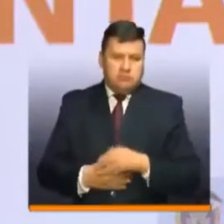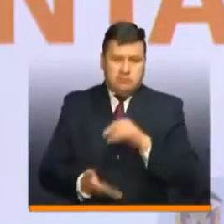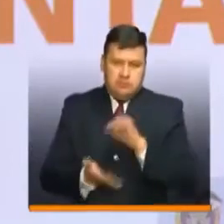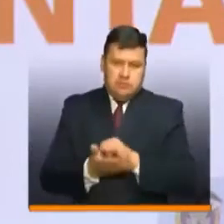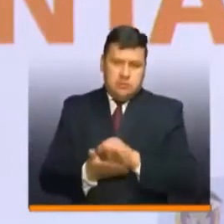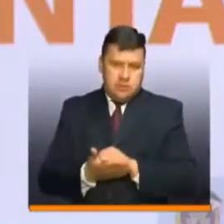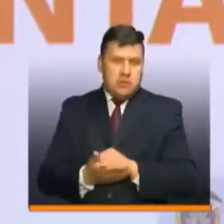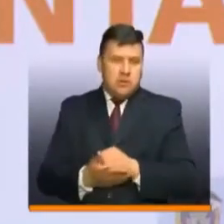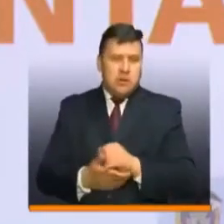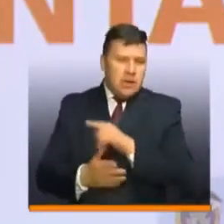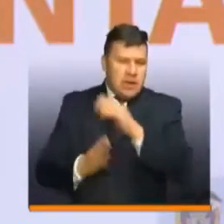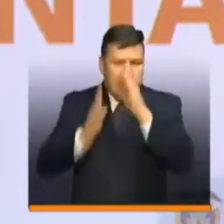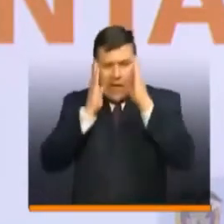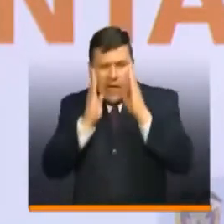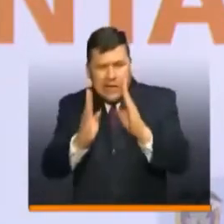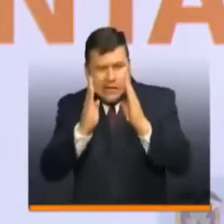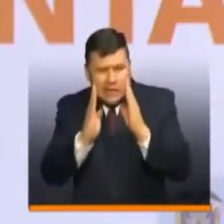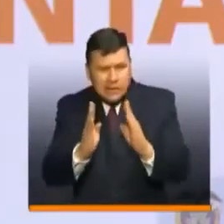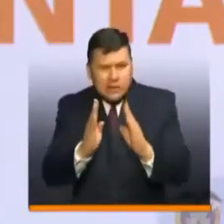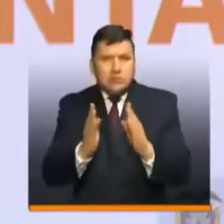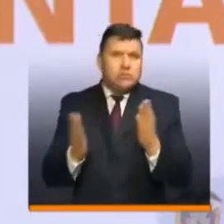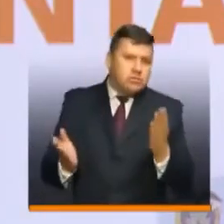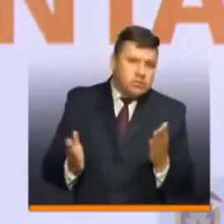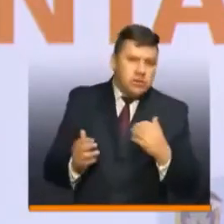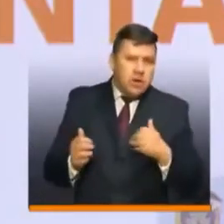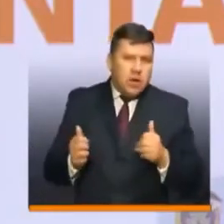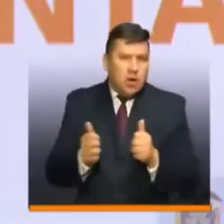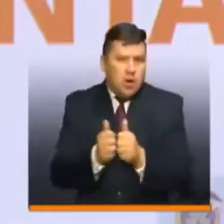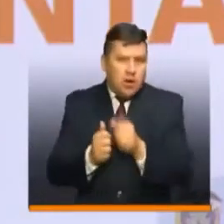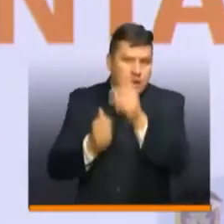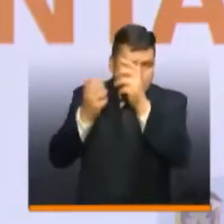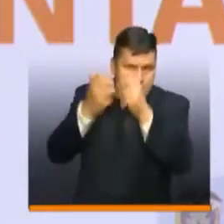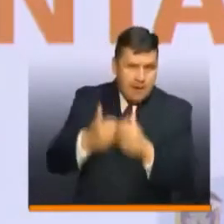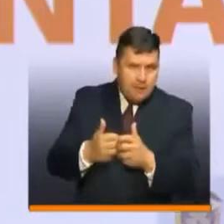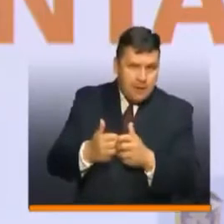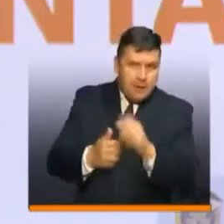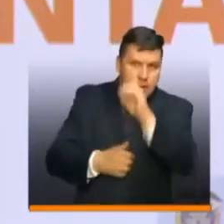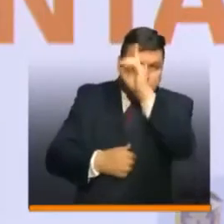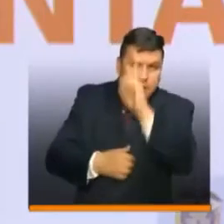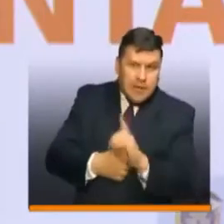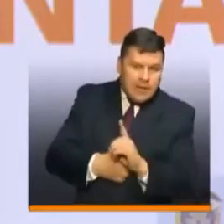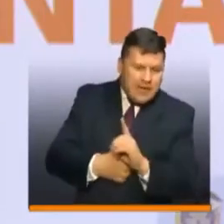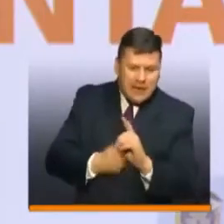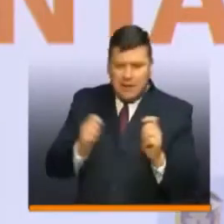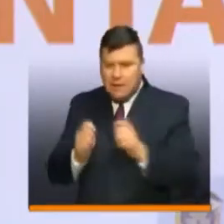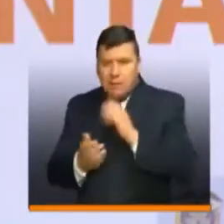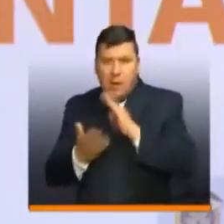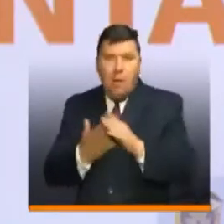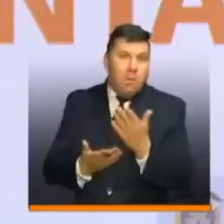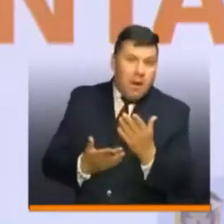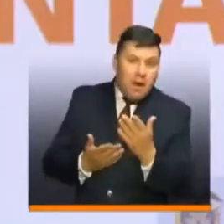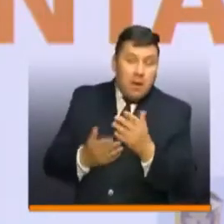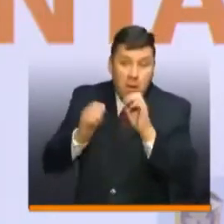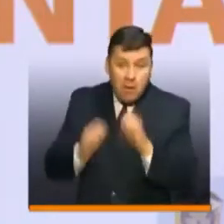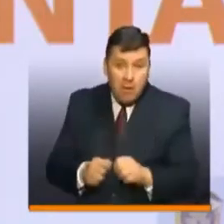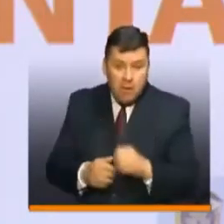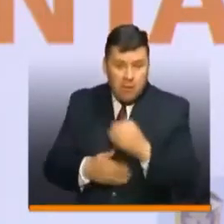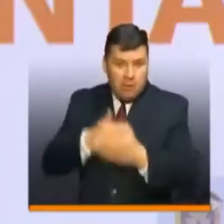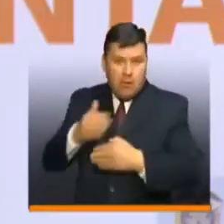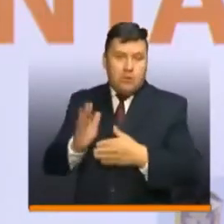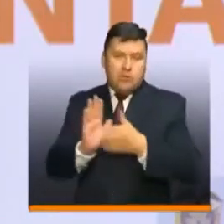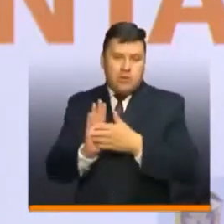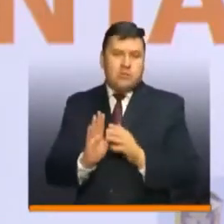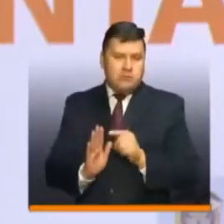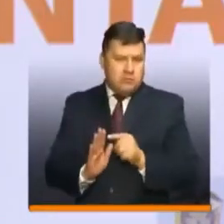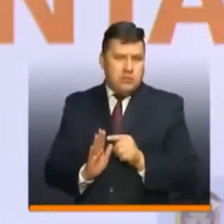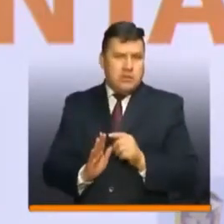manera estaremos atentos a que podamos acompañar a esas empresas que tomen la decisión y que aún no hayan hecho este procedimiento